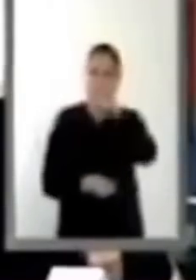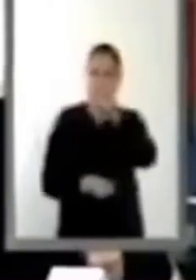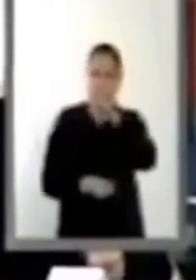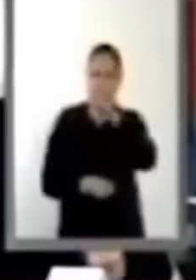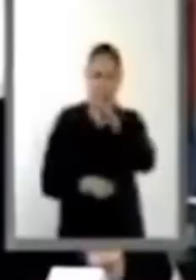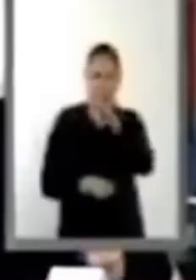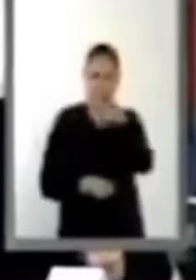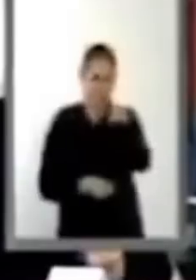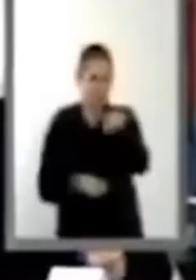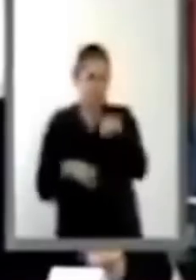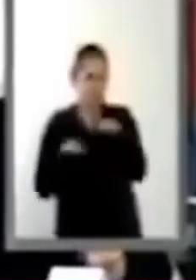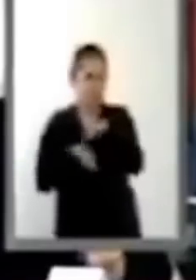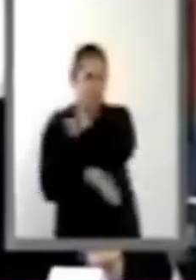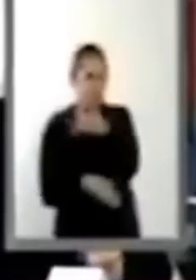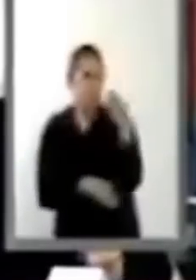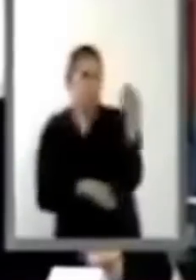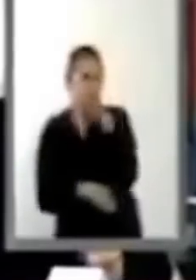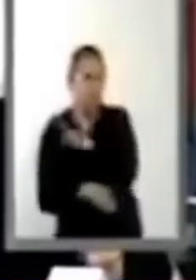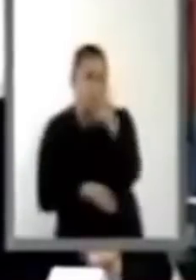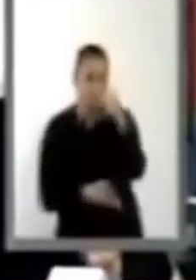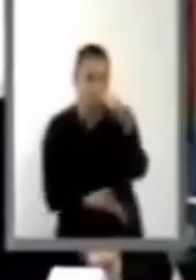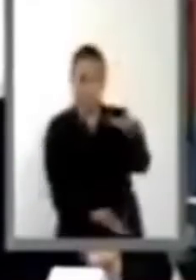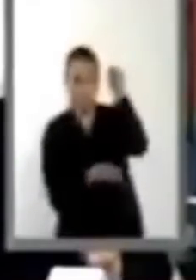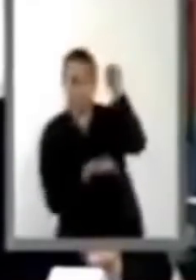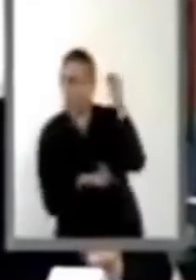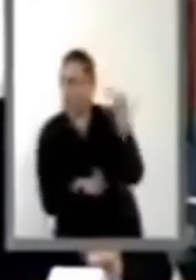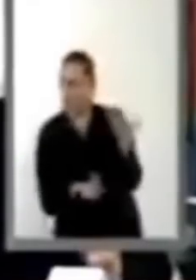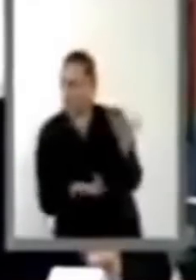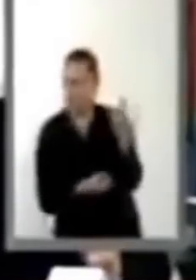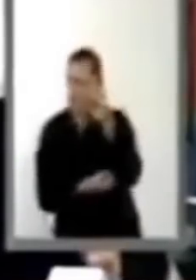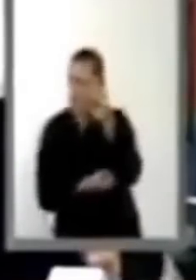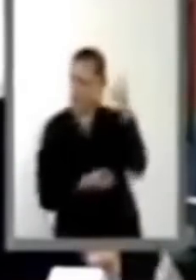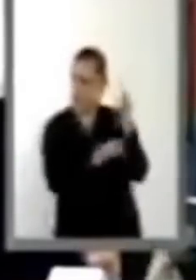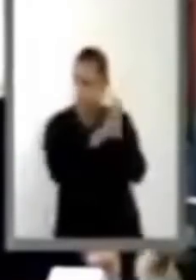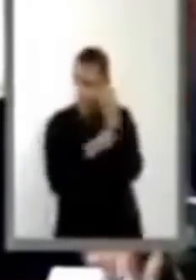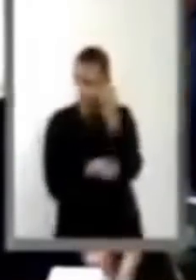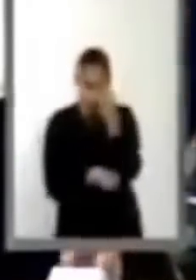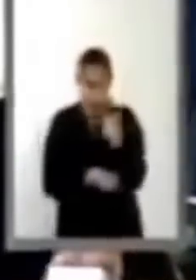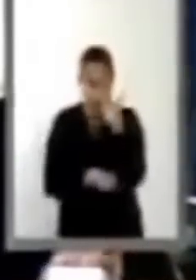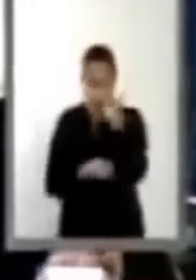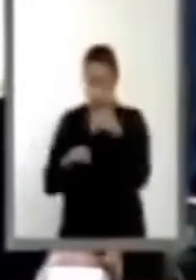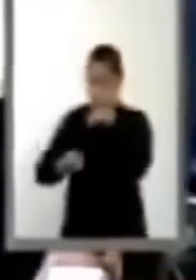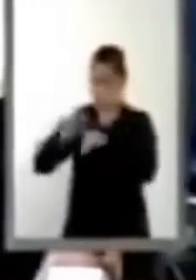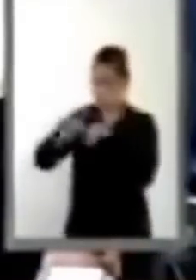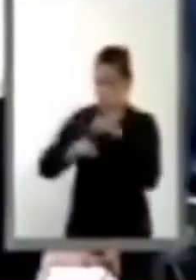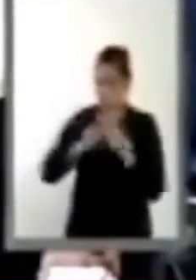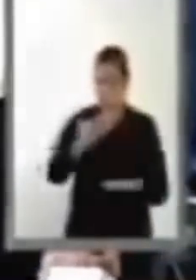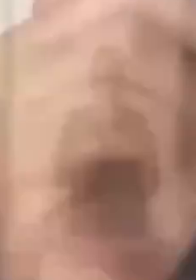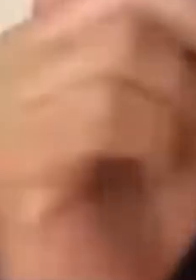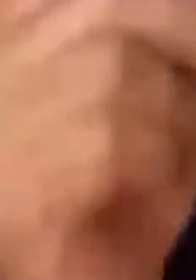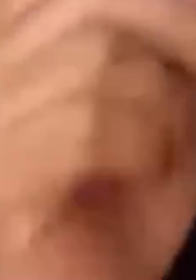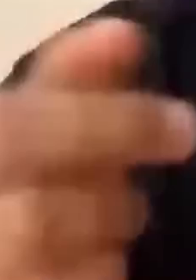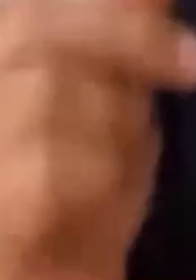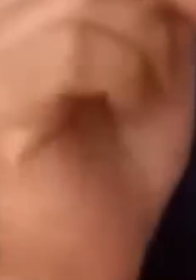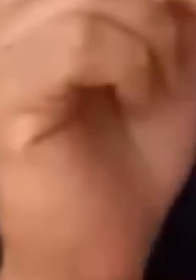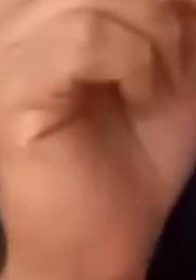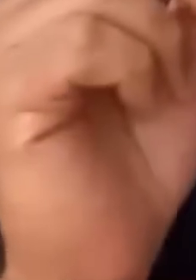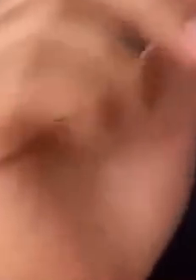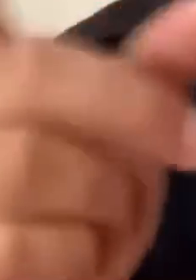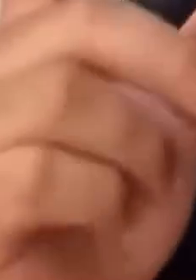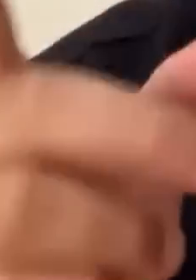por el fraude. Ese es el contenido de urgente y obvia resolución que estamos pidiendo. A ver, este